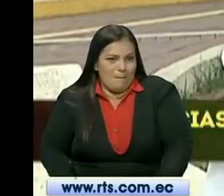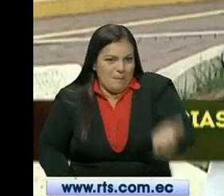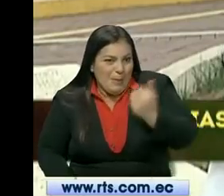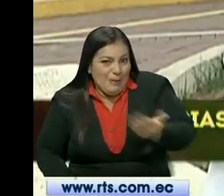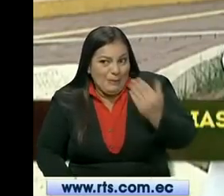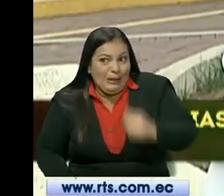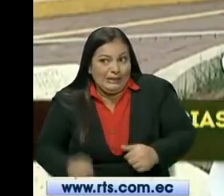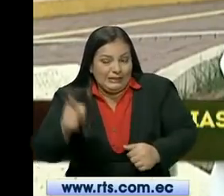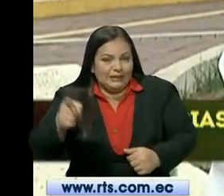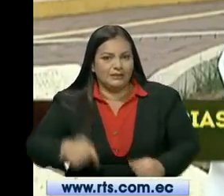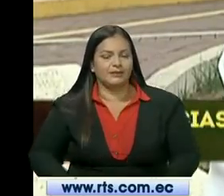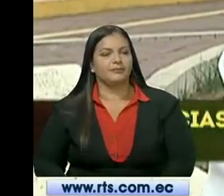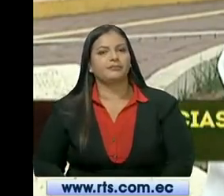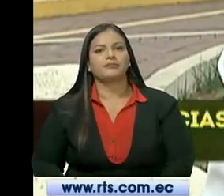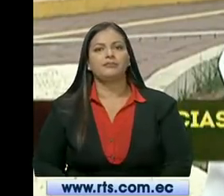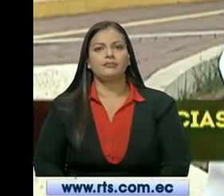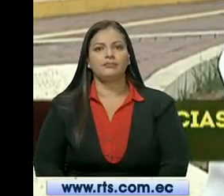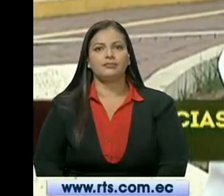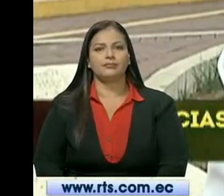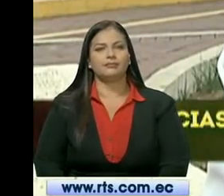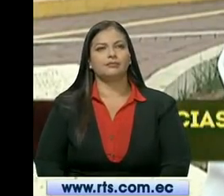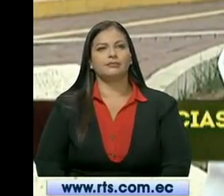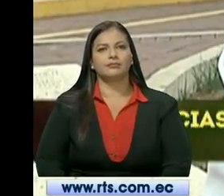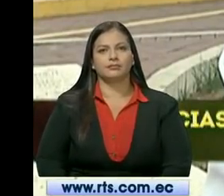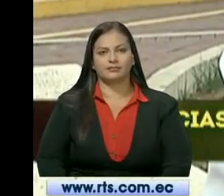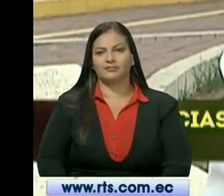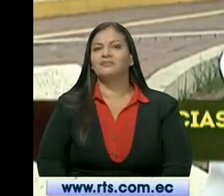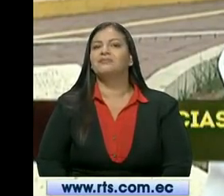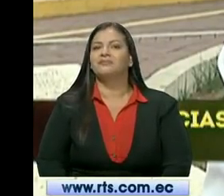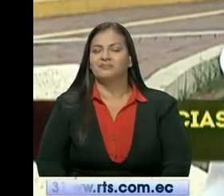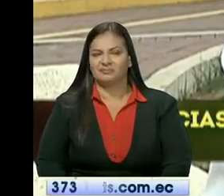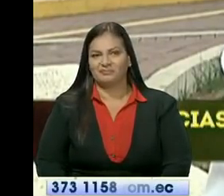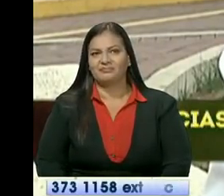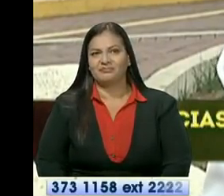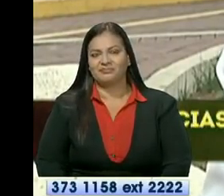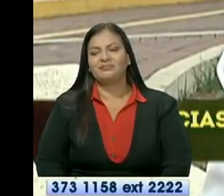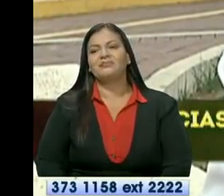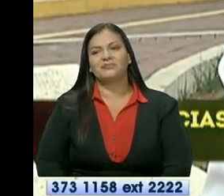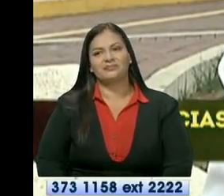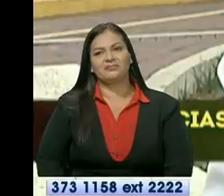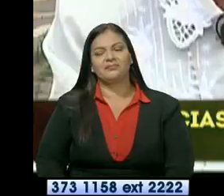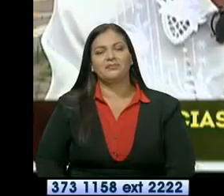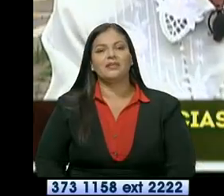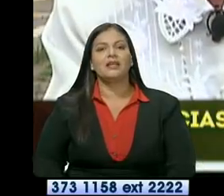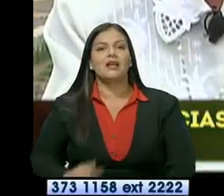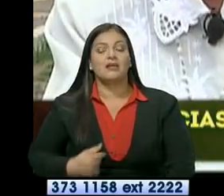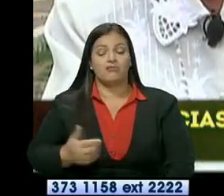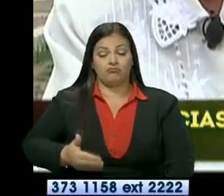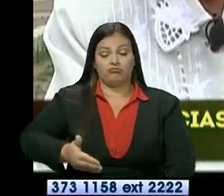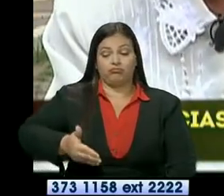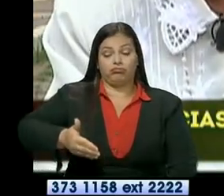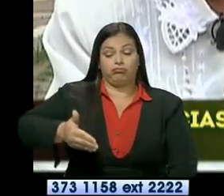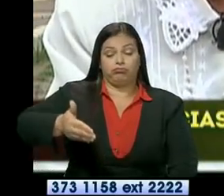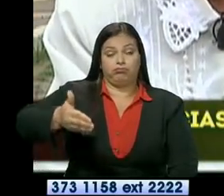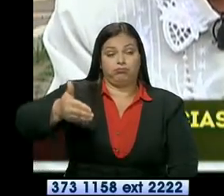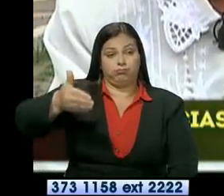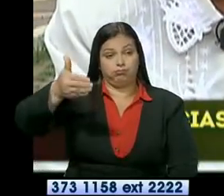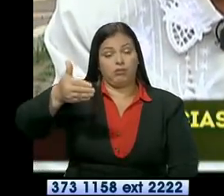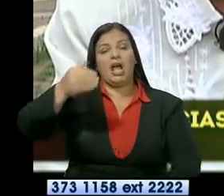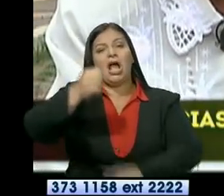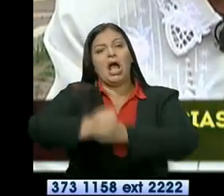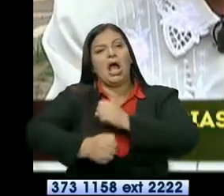eso de unos 10 años o 15 años más o menos, este río